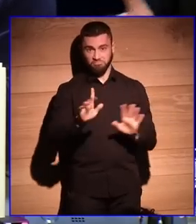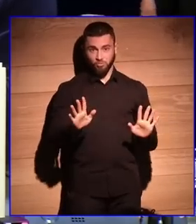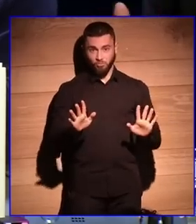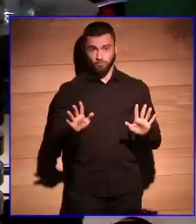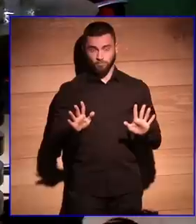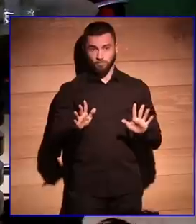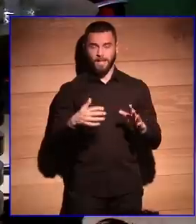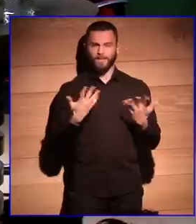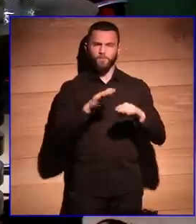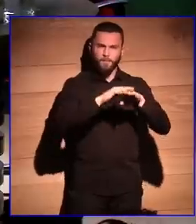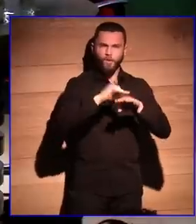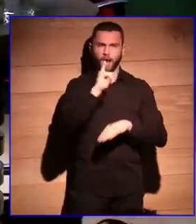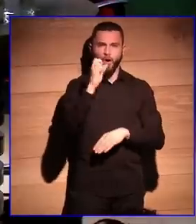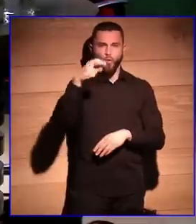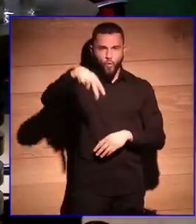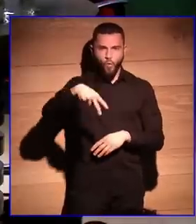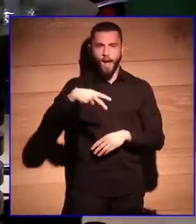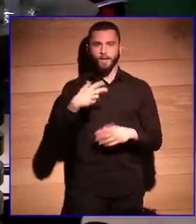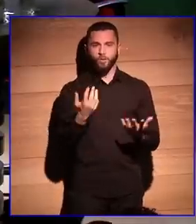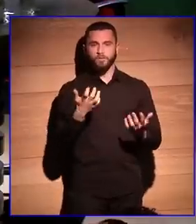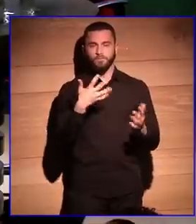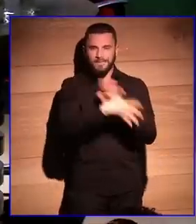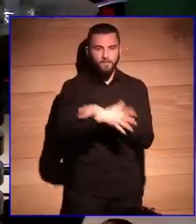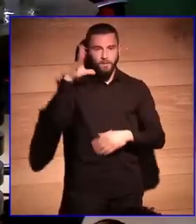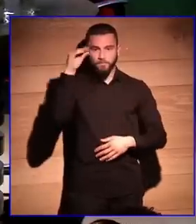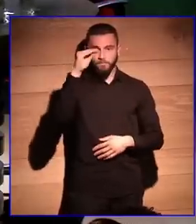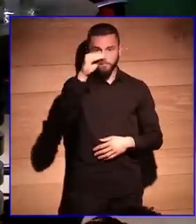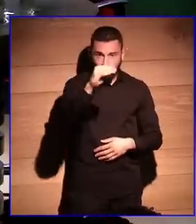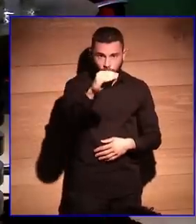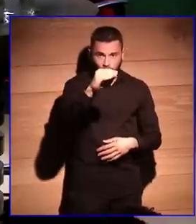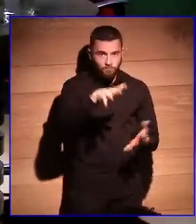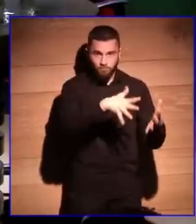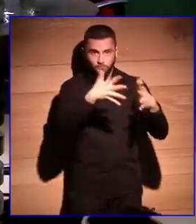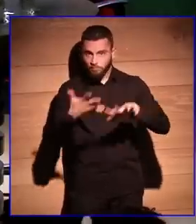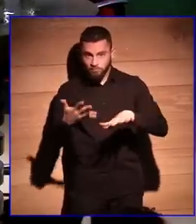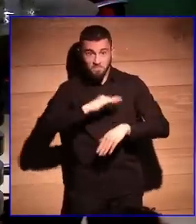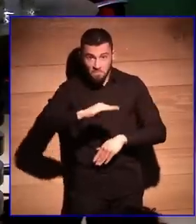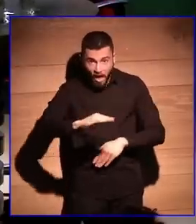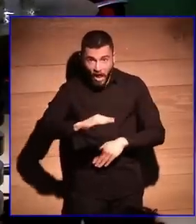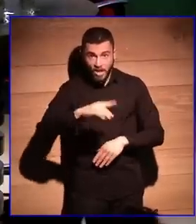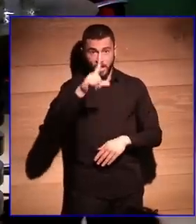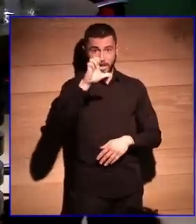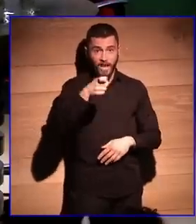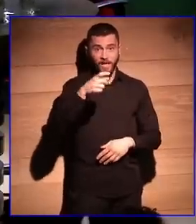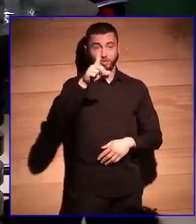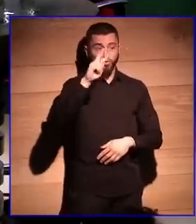Pero sociales. Estáis diciendo, perdona, Juan, que demasiada inteligencia te lleva al mal. Estoy pensando en Lex Luthor, estoy pensando en Mr. Glass,